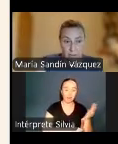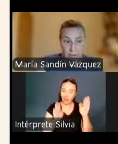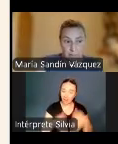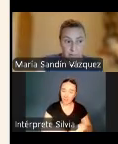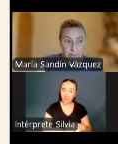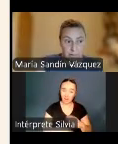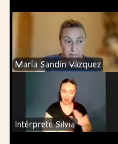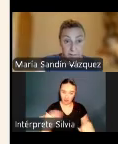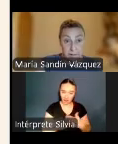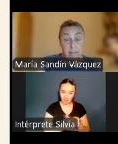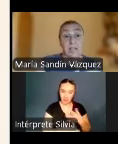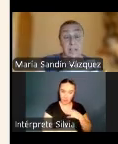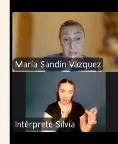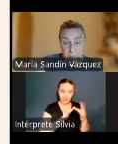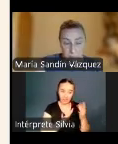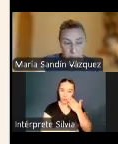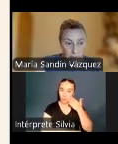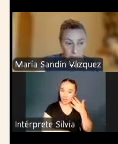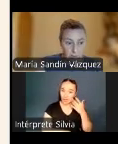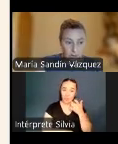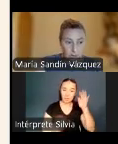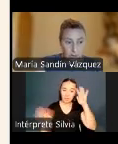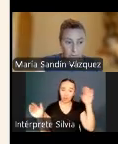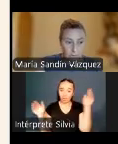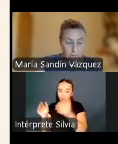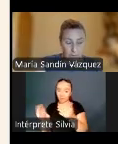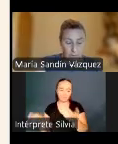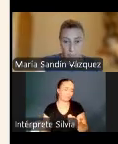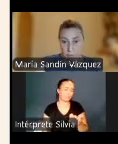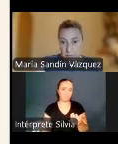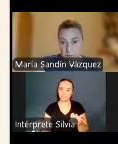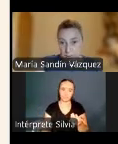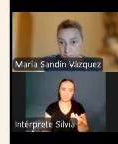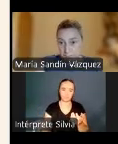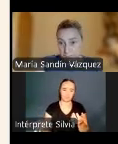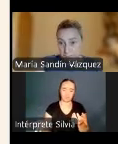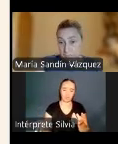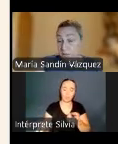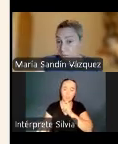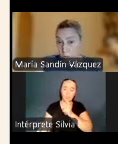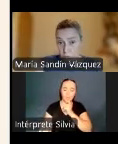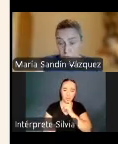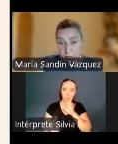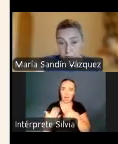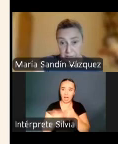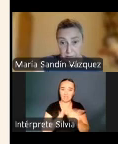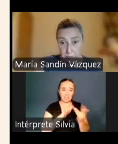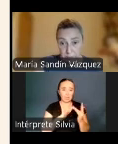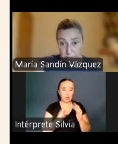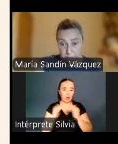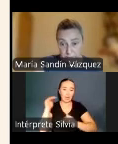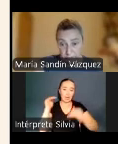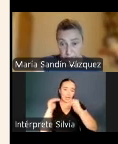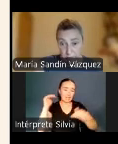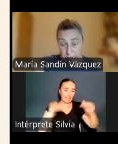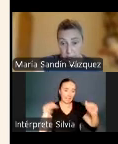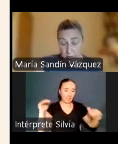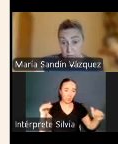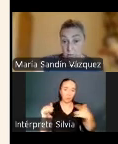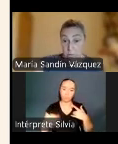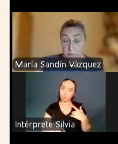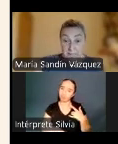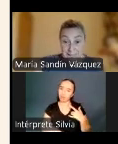trato digno que se merecen y equitativo desde este punto de vista. Y luego lo que os comentaba de las figuras de